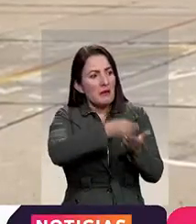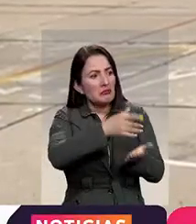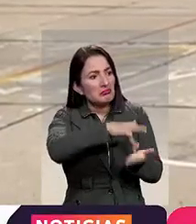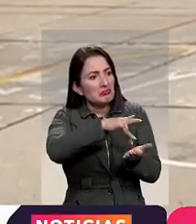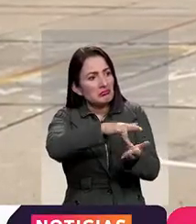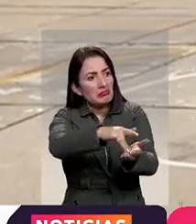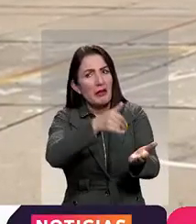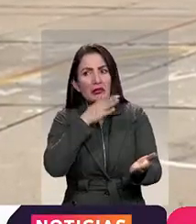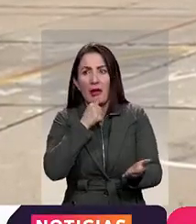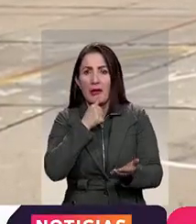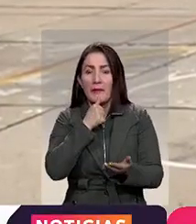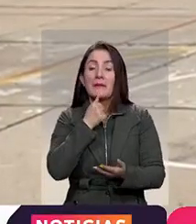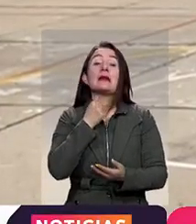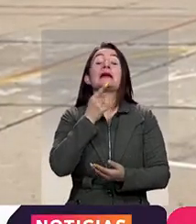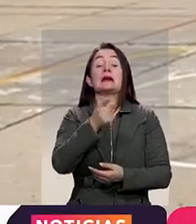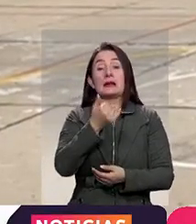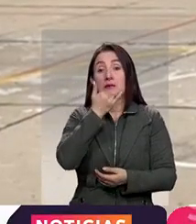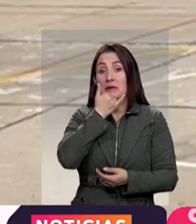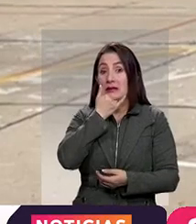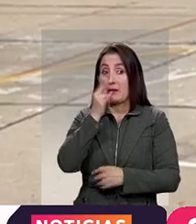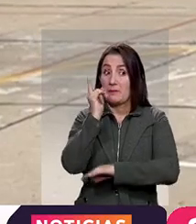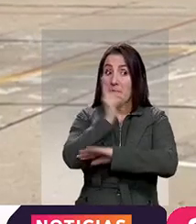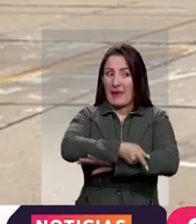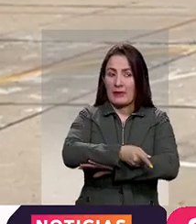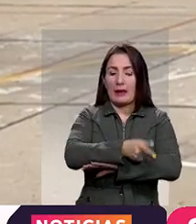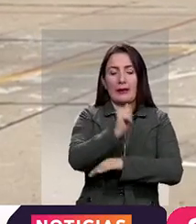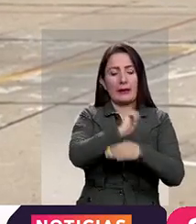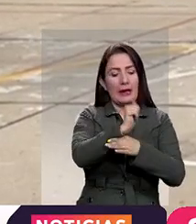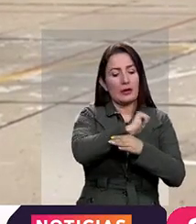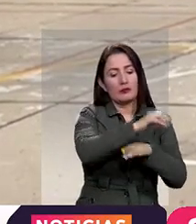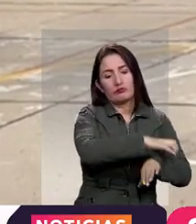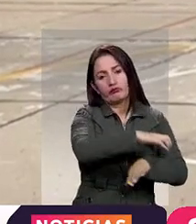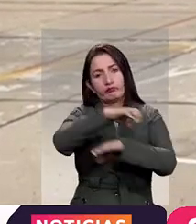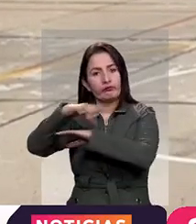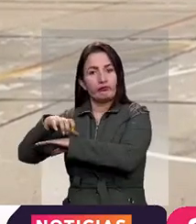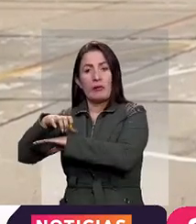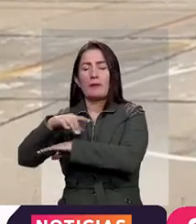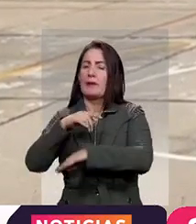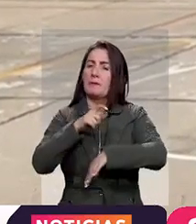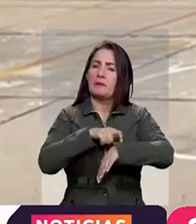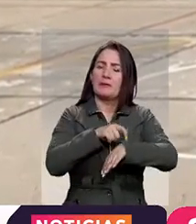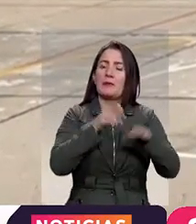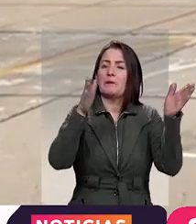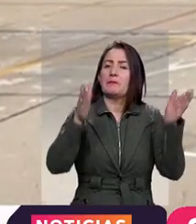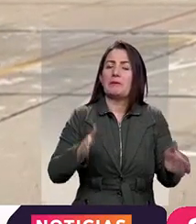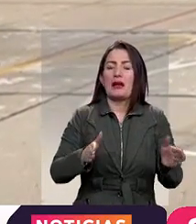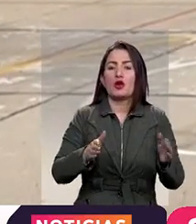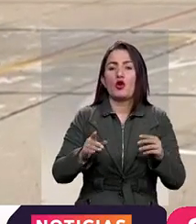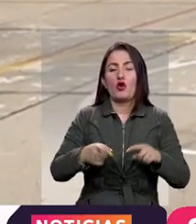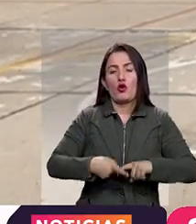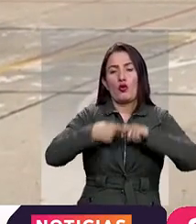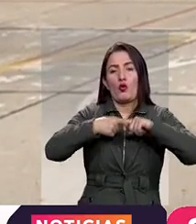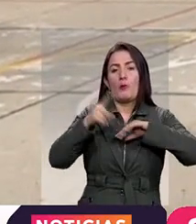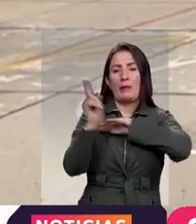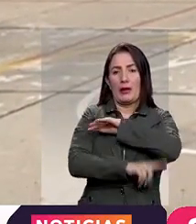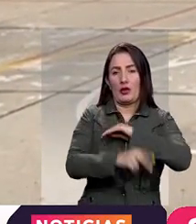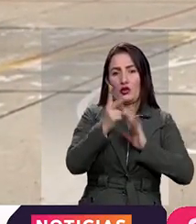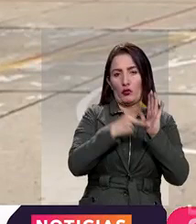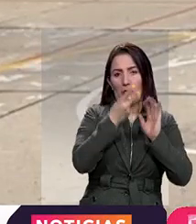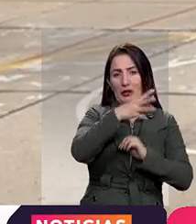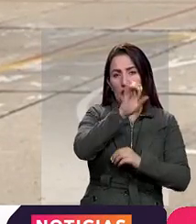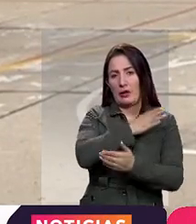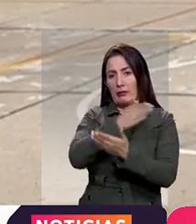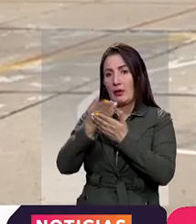importante tener en cuenta que estas órdenes de embargo se determinaron en el periodo comprendido a comparendos de 2019 a